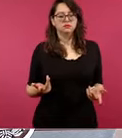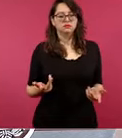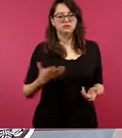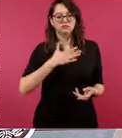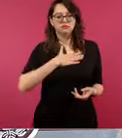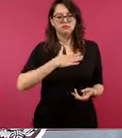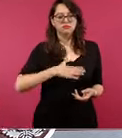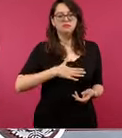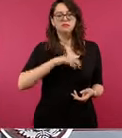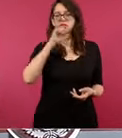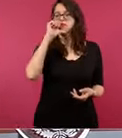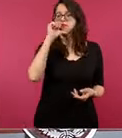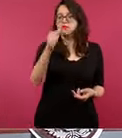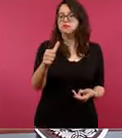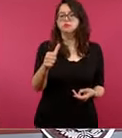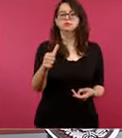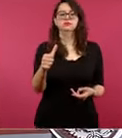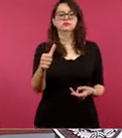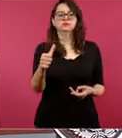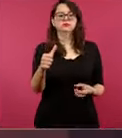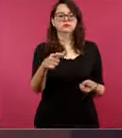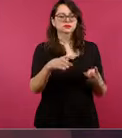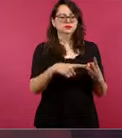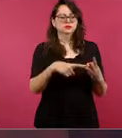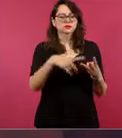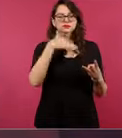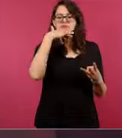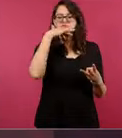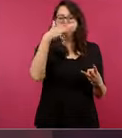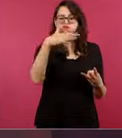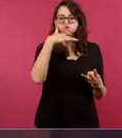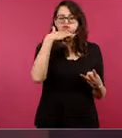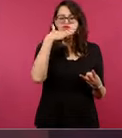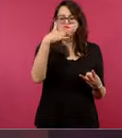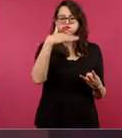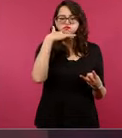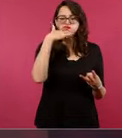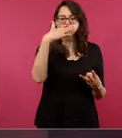injusto completamente, corrupto,